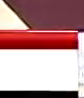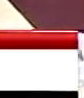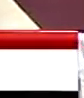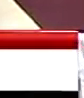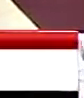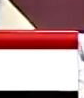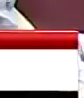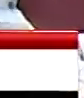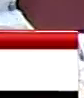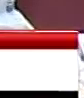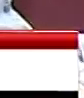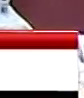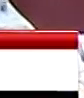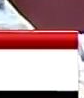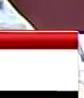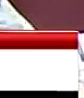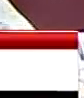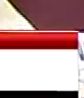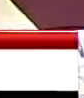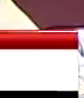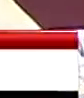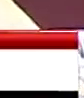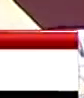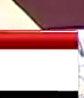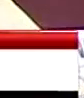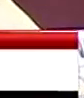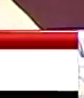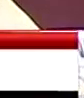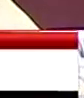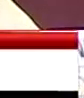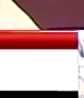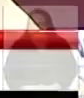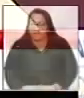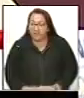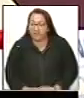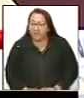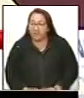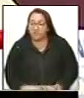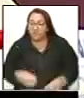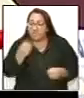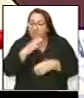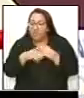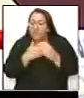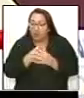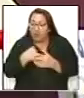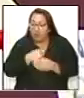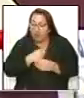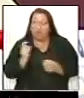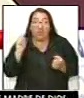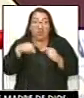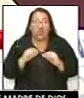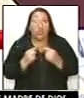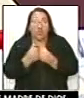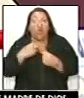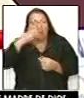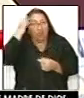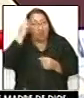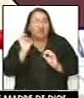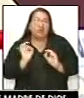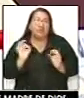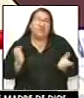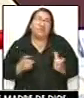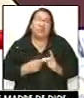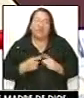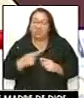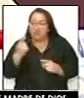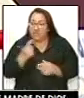a la proporcionalidad, y en ese sentido es muy importante con el partido que uno llega. Entonces eso